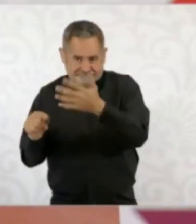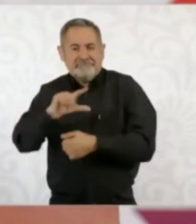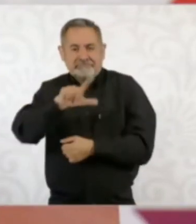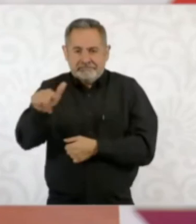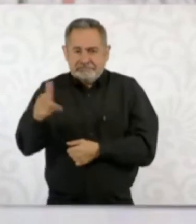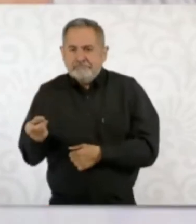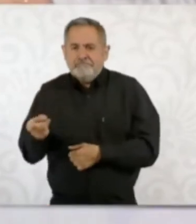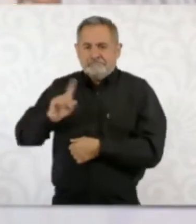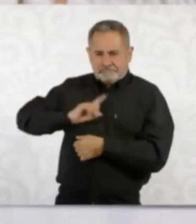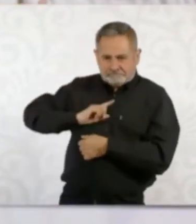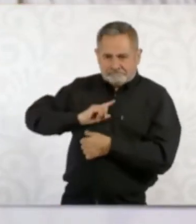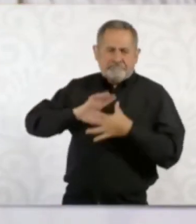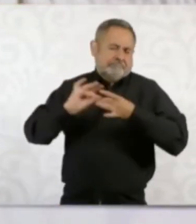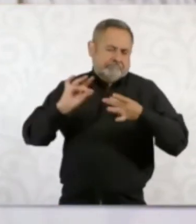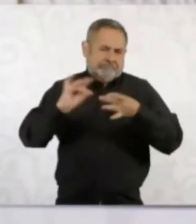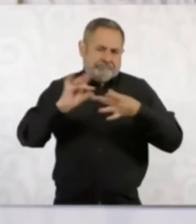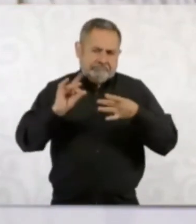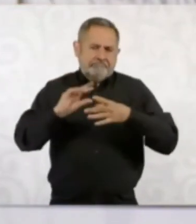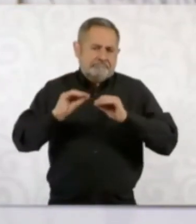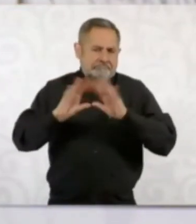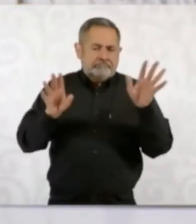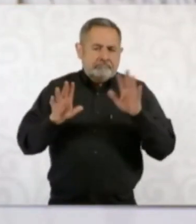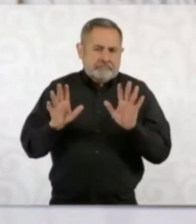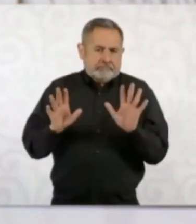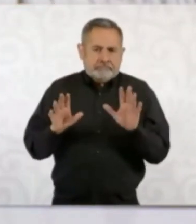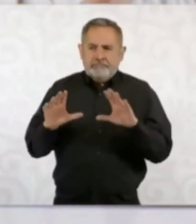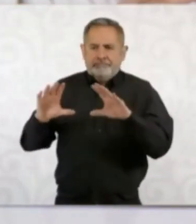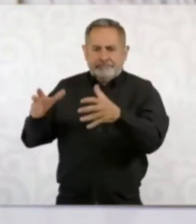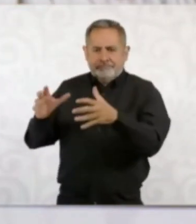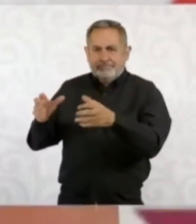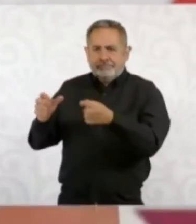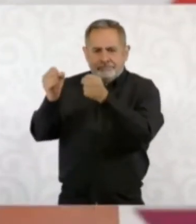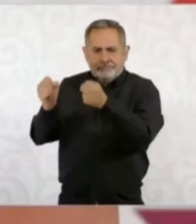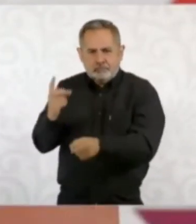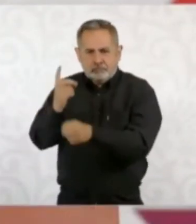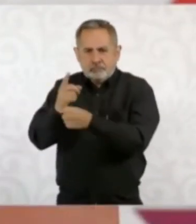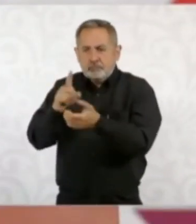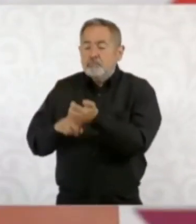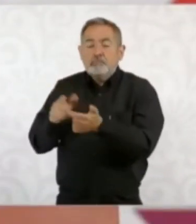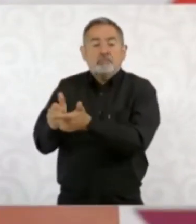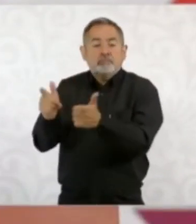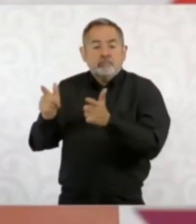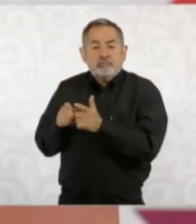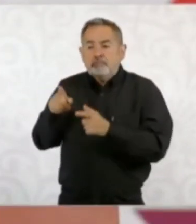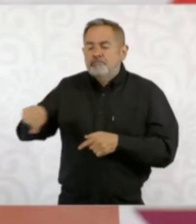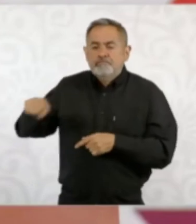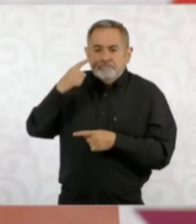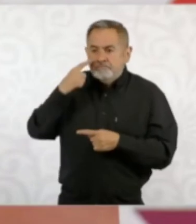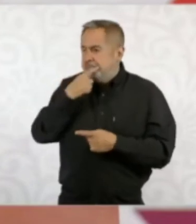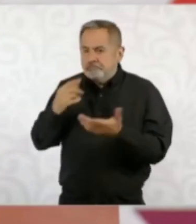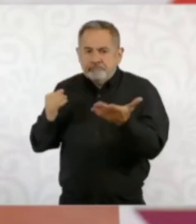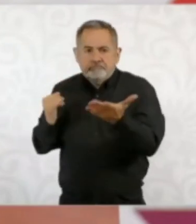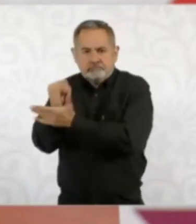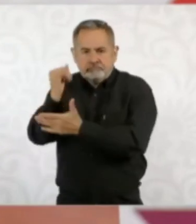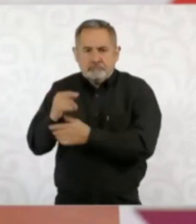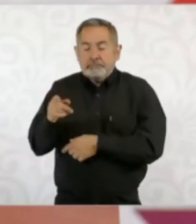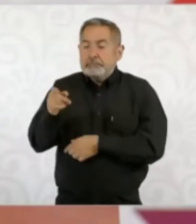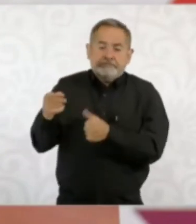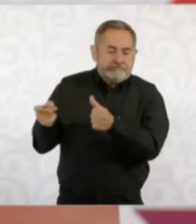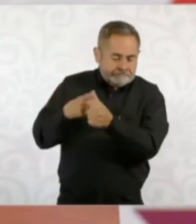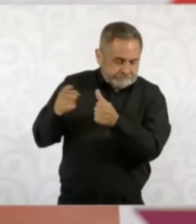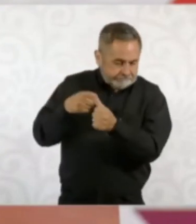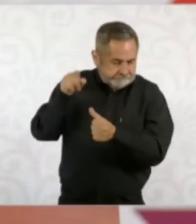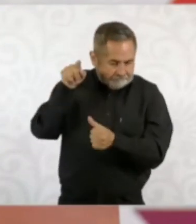podemos hablar. En esos consejos nacionales de seguridad fue el propio gabinete quien toma la decisión, una vez analizado